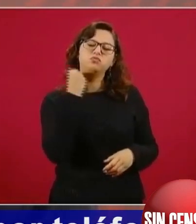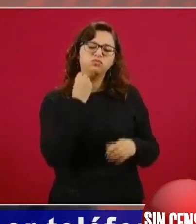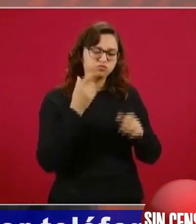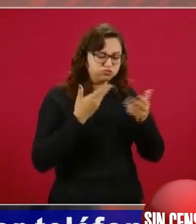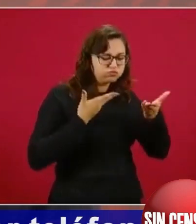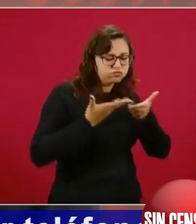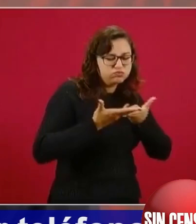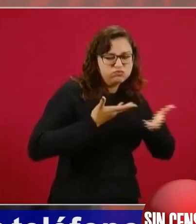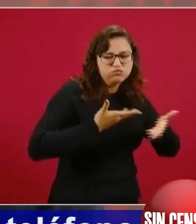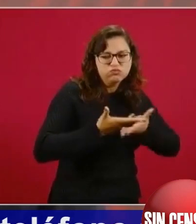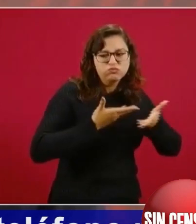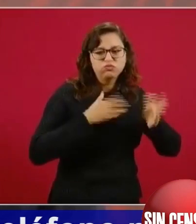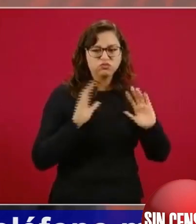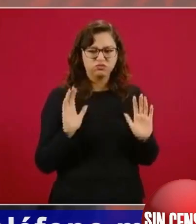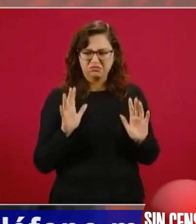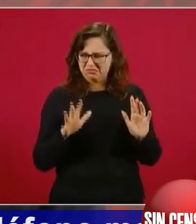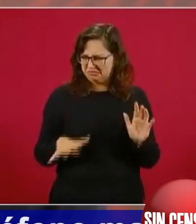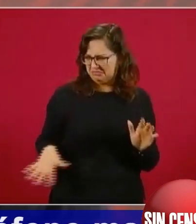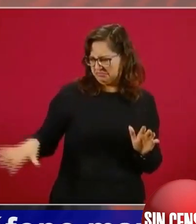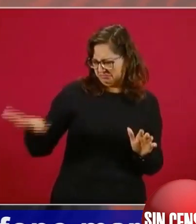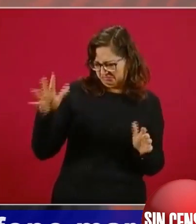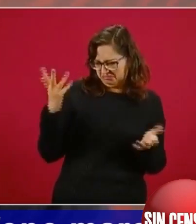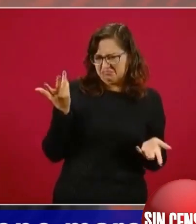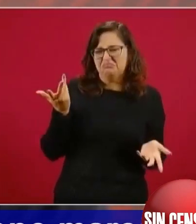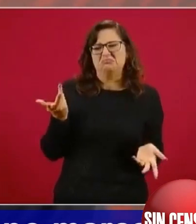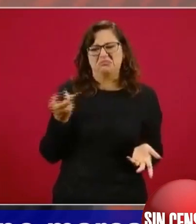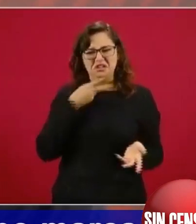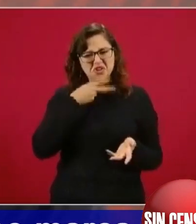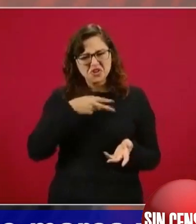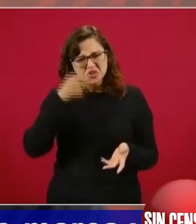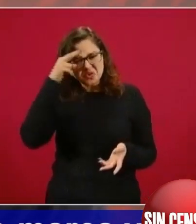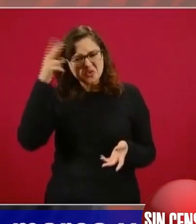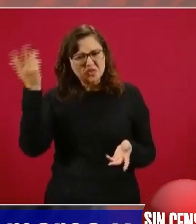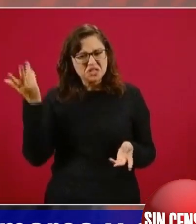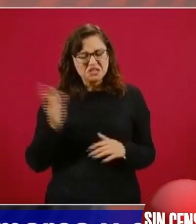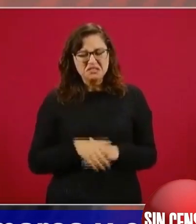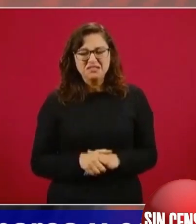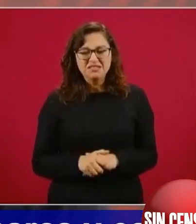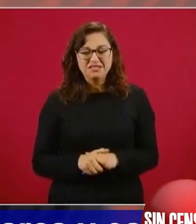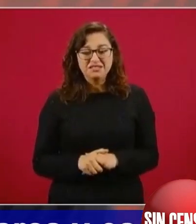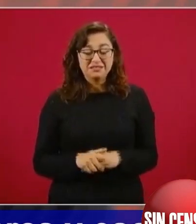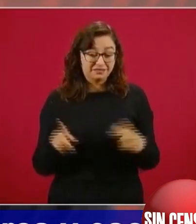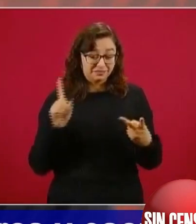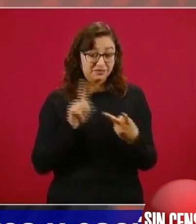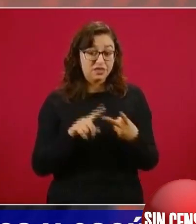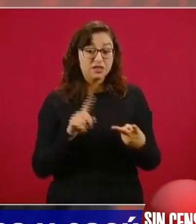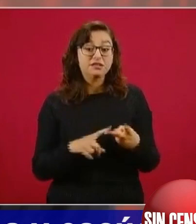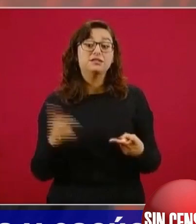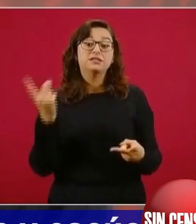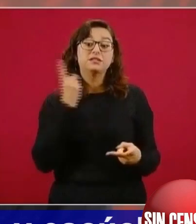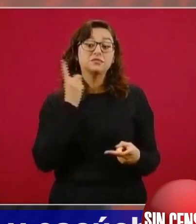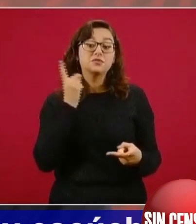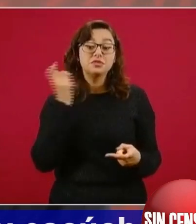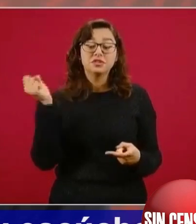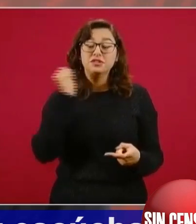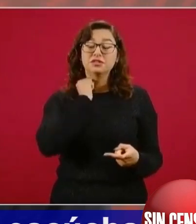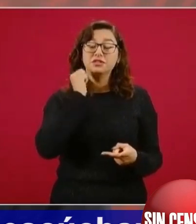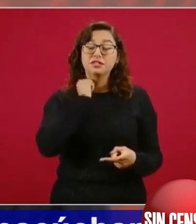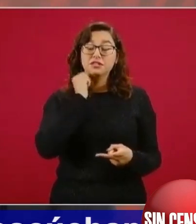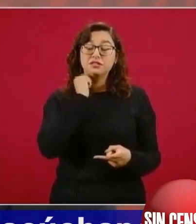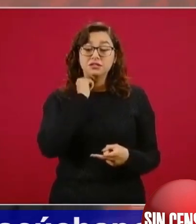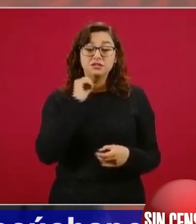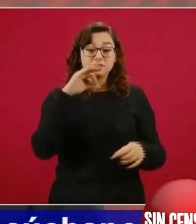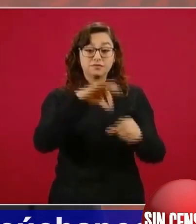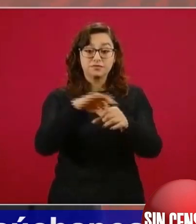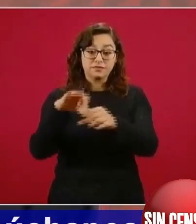Se usaba mucho también cuando se iba a elegir a diputados, a senadores.